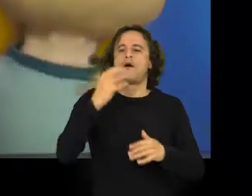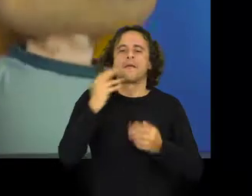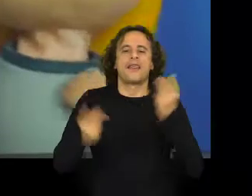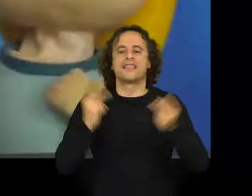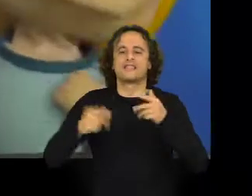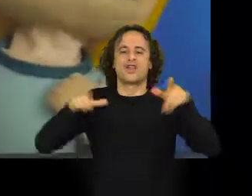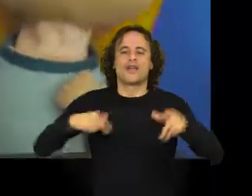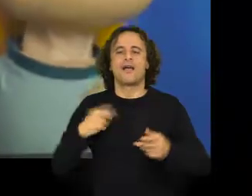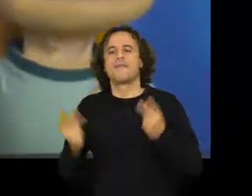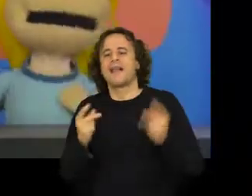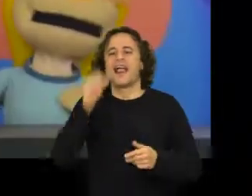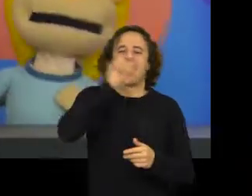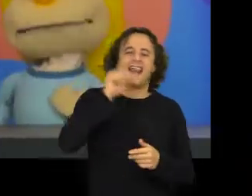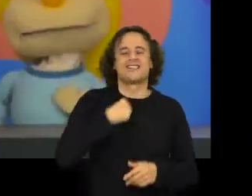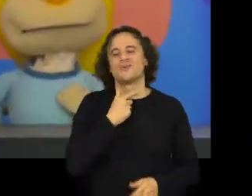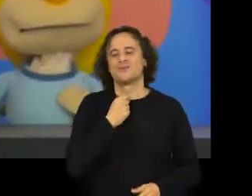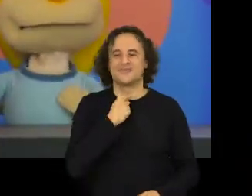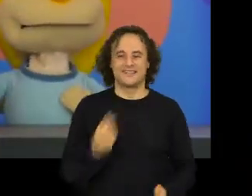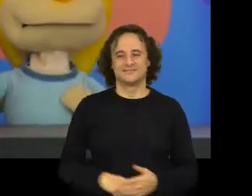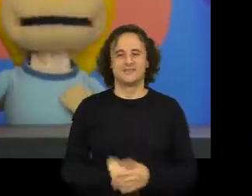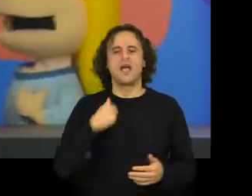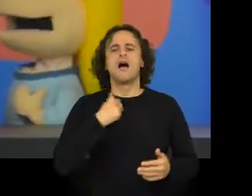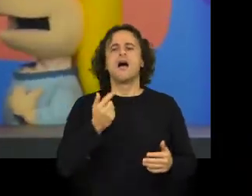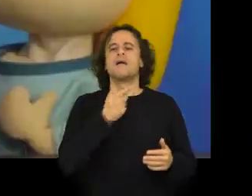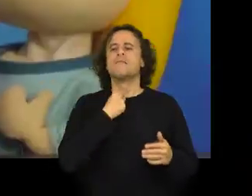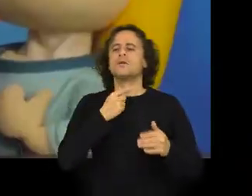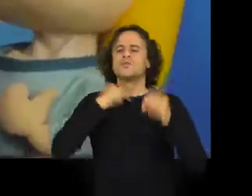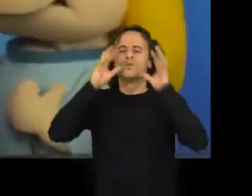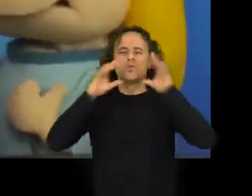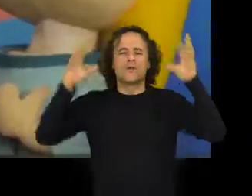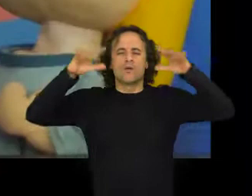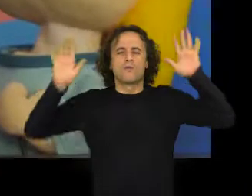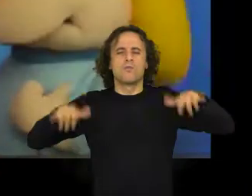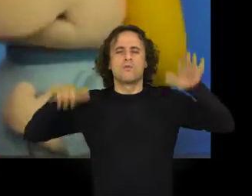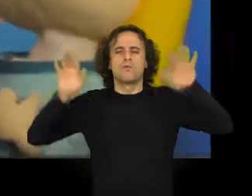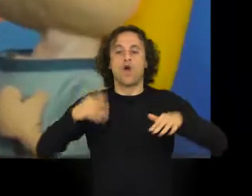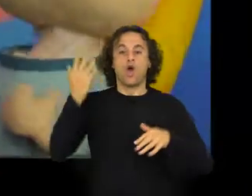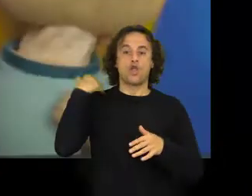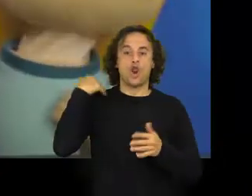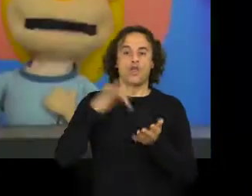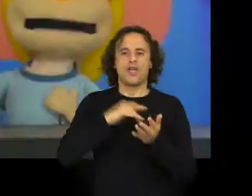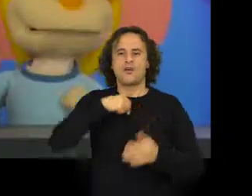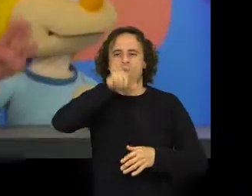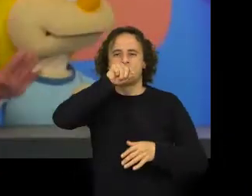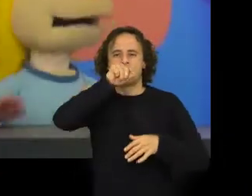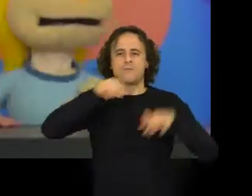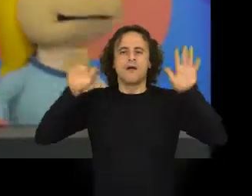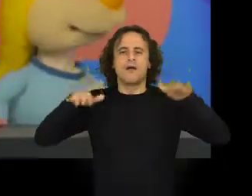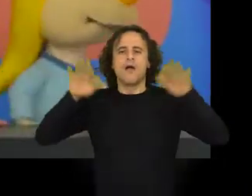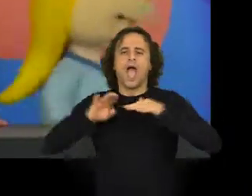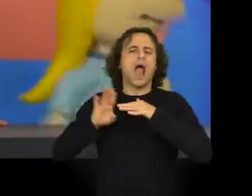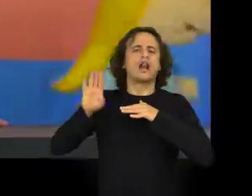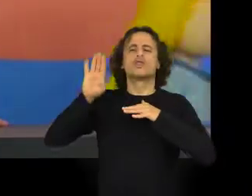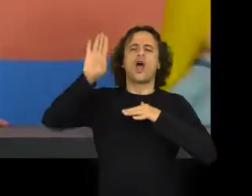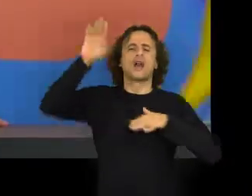bailar e cantar nunha discoteca. A min gustame soñar que vou. Outro día soñei que era un paxaro que volaba alto, moi alto,